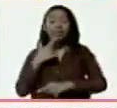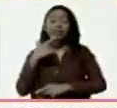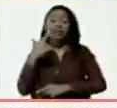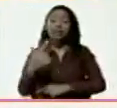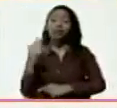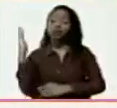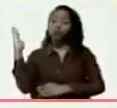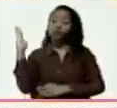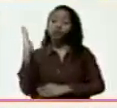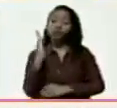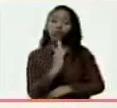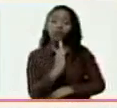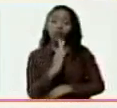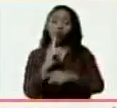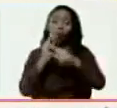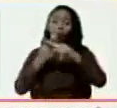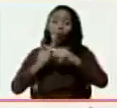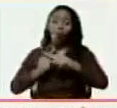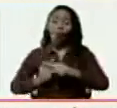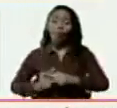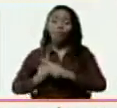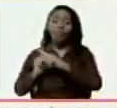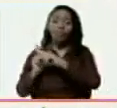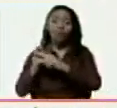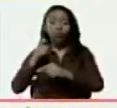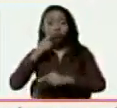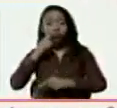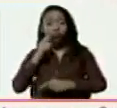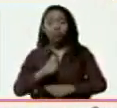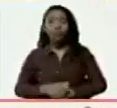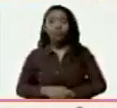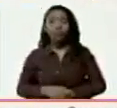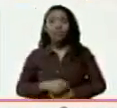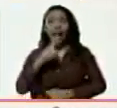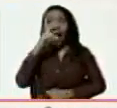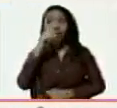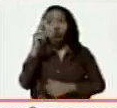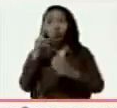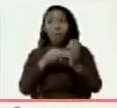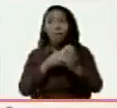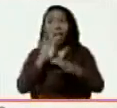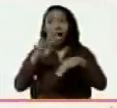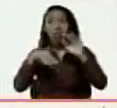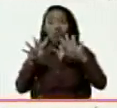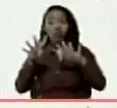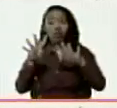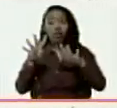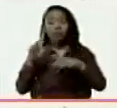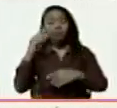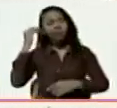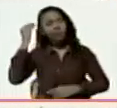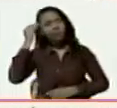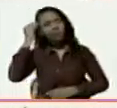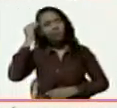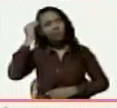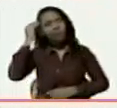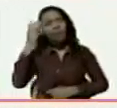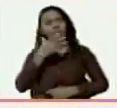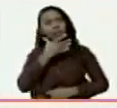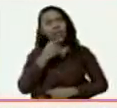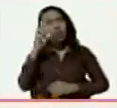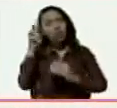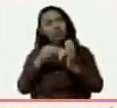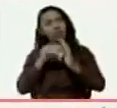se ha venido configurando esto delito de lesa humanidad desde el año 2014 hagamos memoria a diciembre de 2014